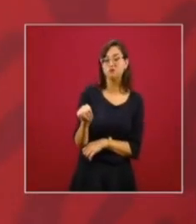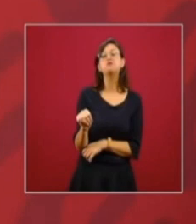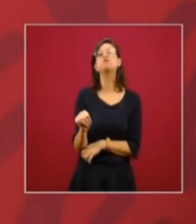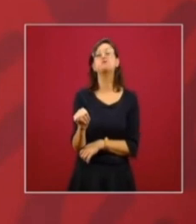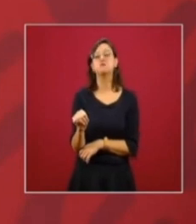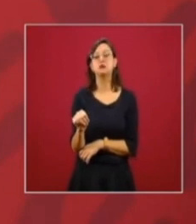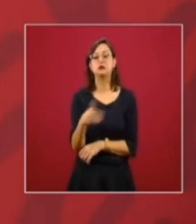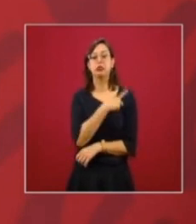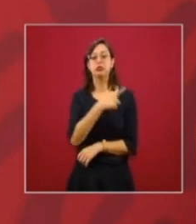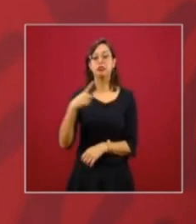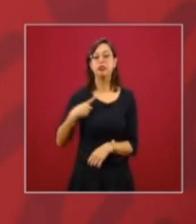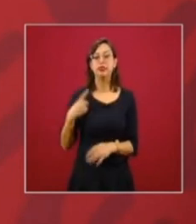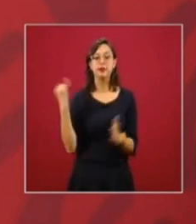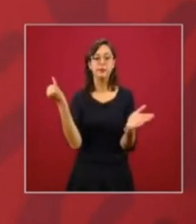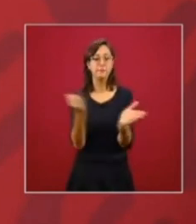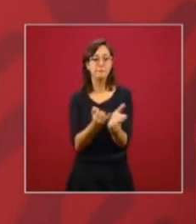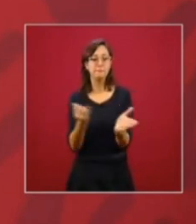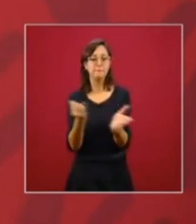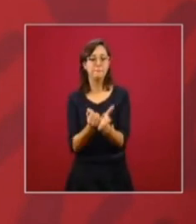pagar un adeudo